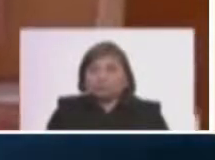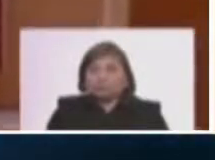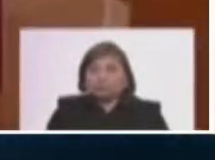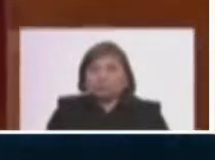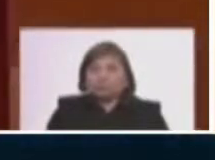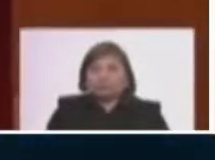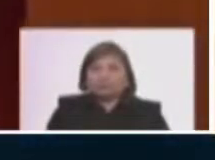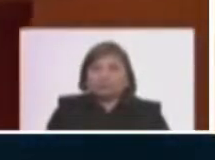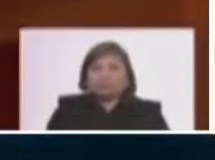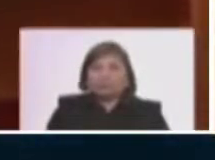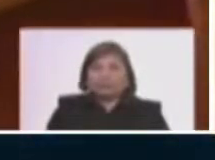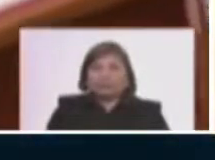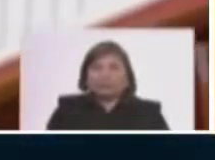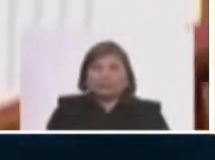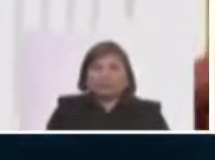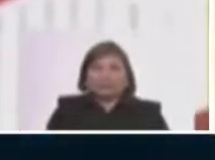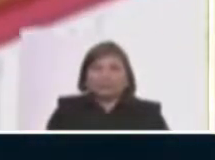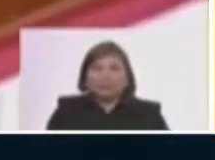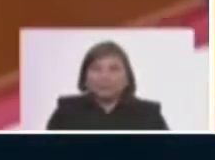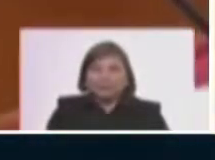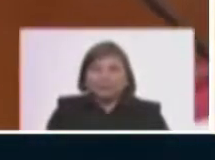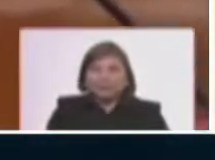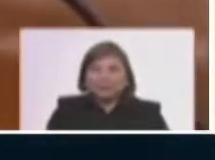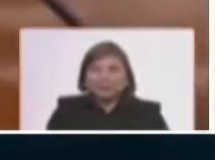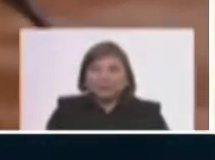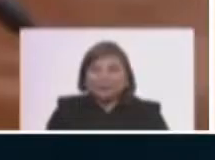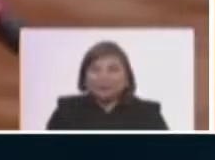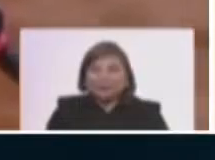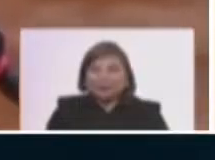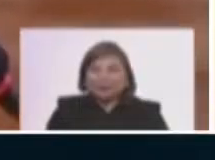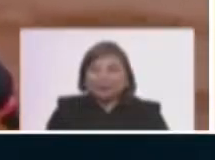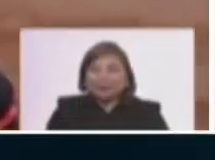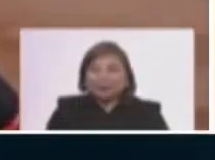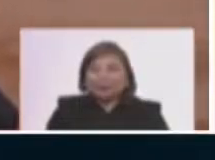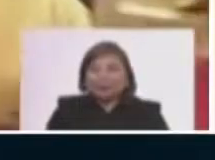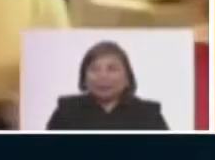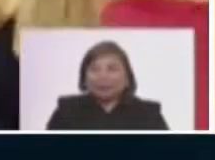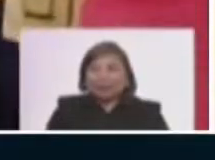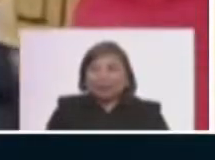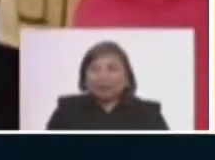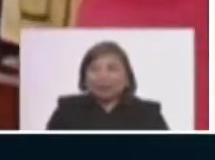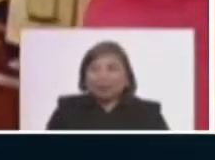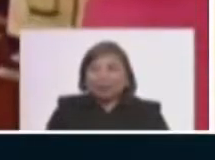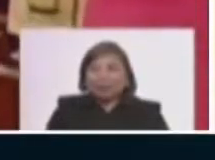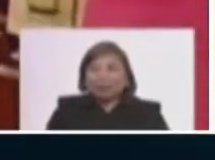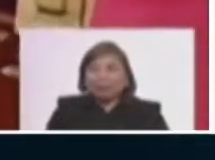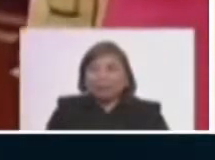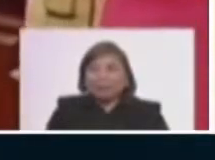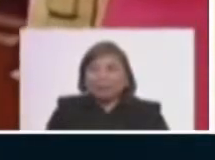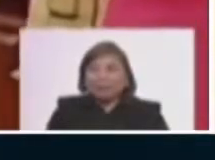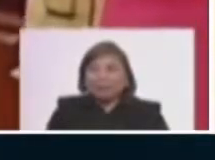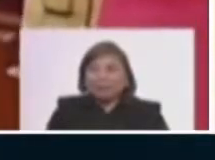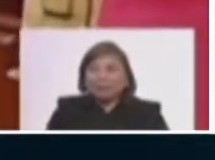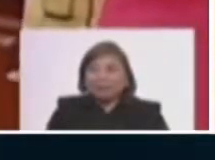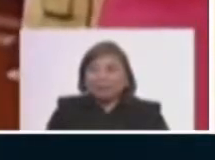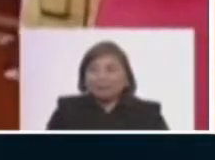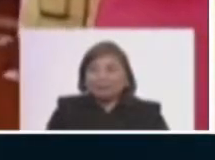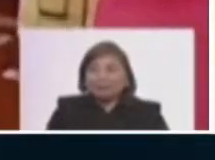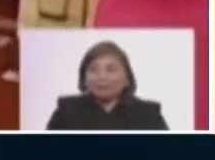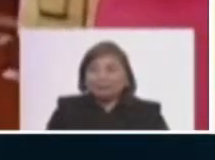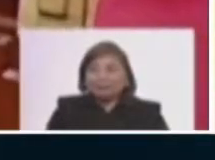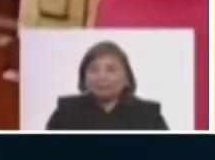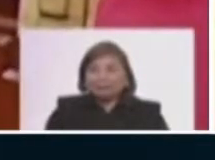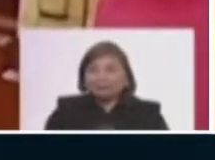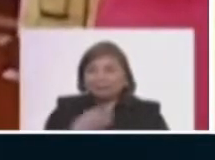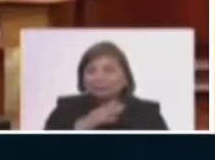son sectores apoyados en algunos casos desde la minería ilegal, el narcotráfico y lamentablemente, curiosamente, desde